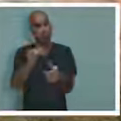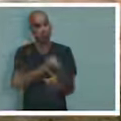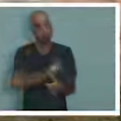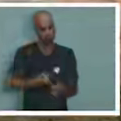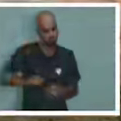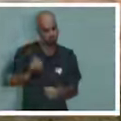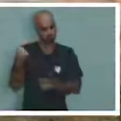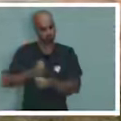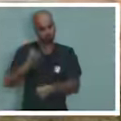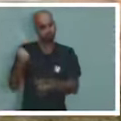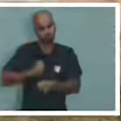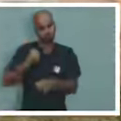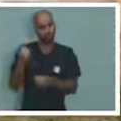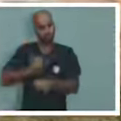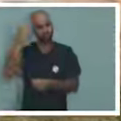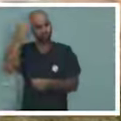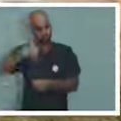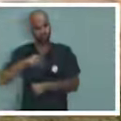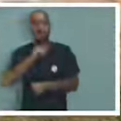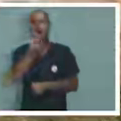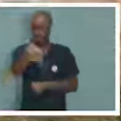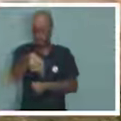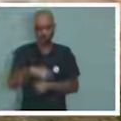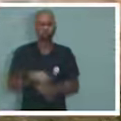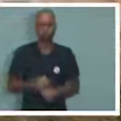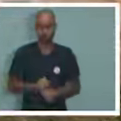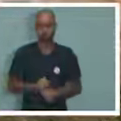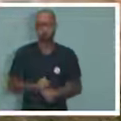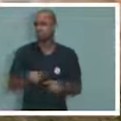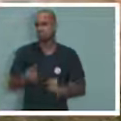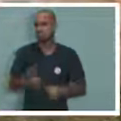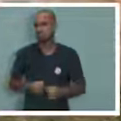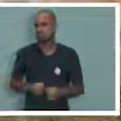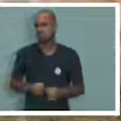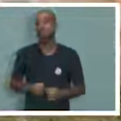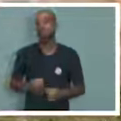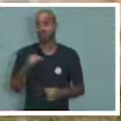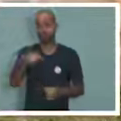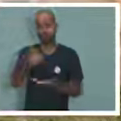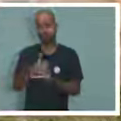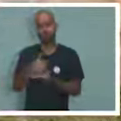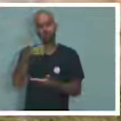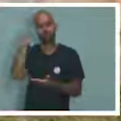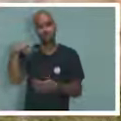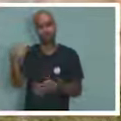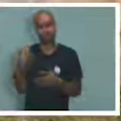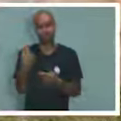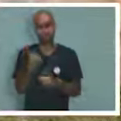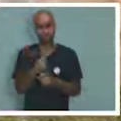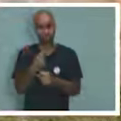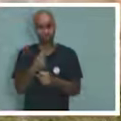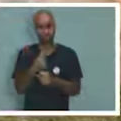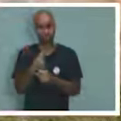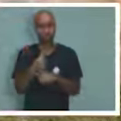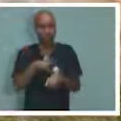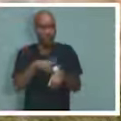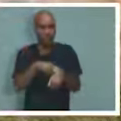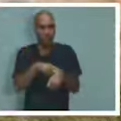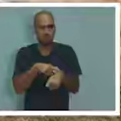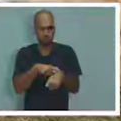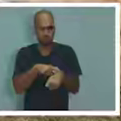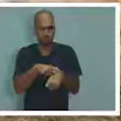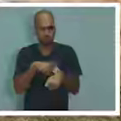muy laboriosos y muy consagrados, ya que esto es una unidad de producción continua,